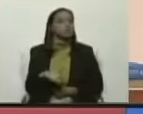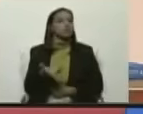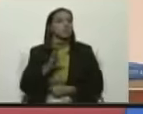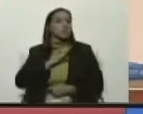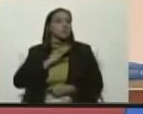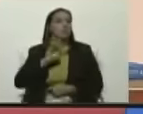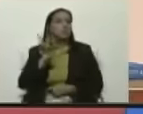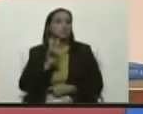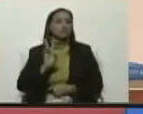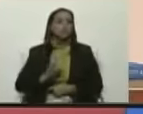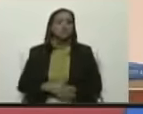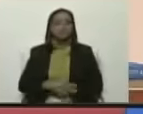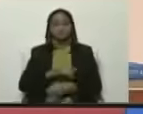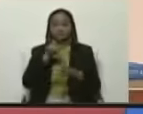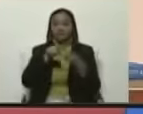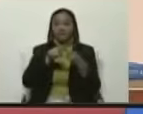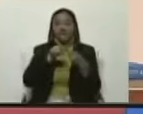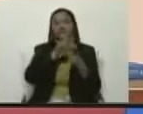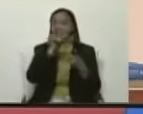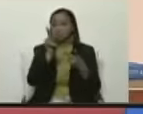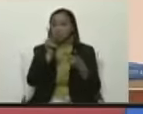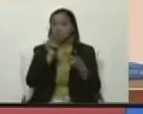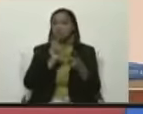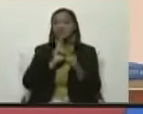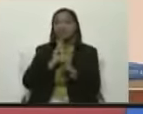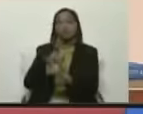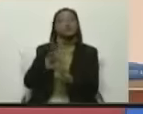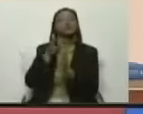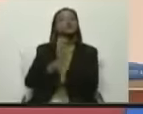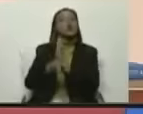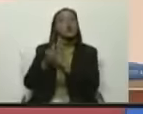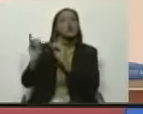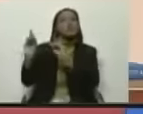al diálogo con Estados Unidos, mira,